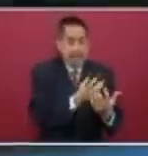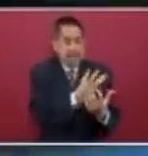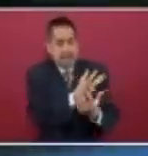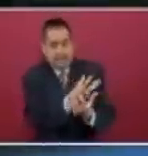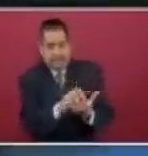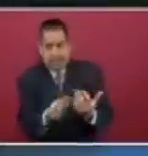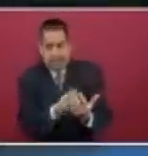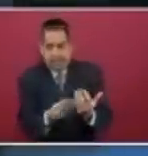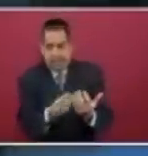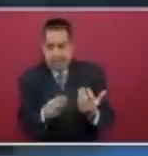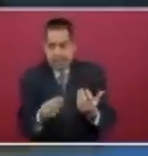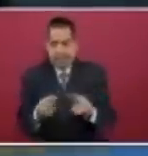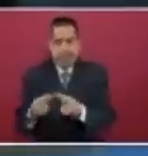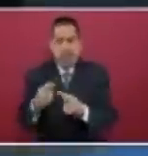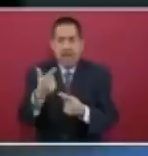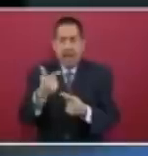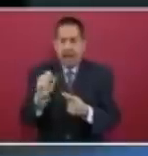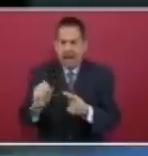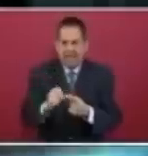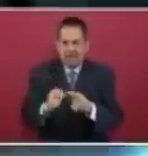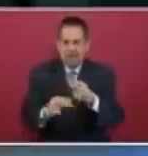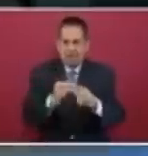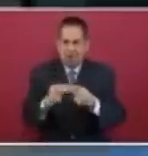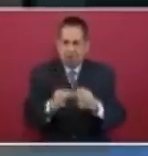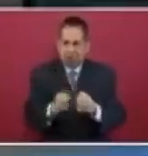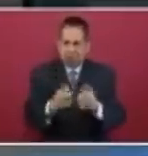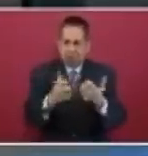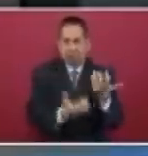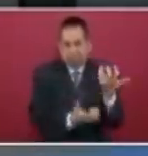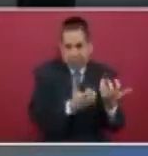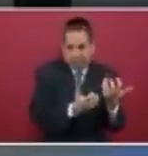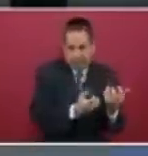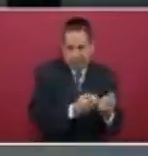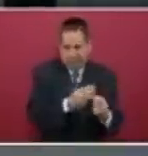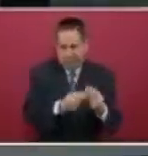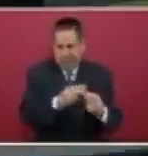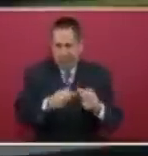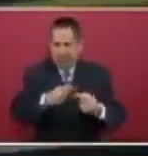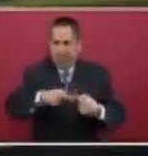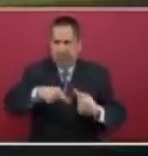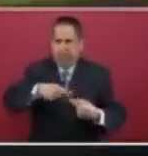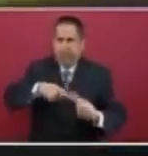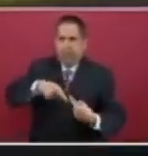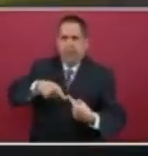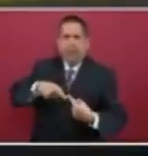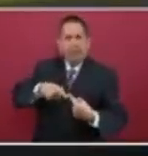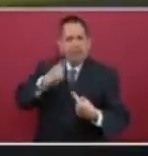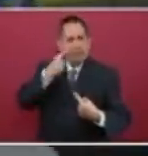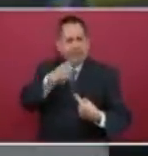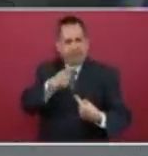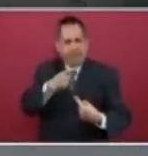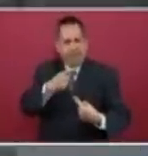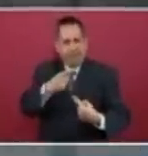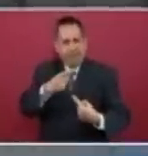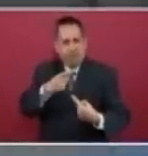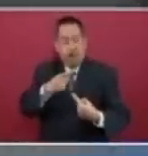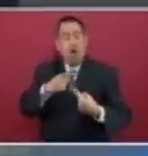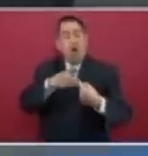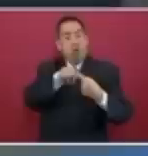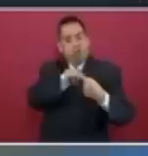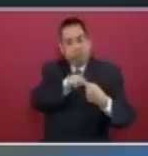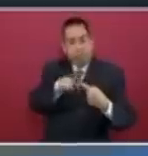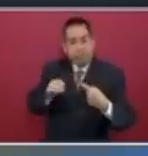la expansión de los gases producidos en la combustión para hacer rotar las aspas de la turbina la que a su vez a